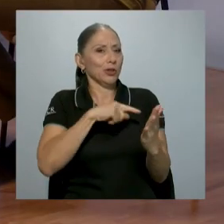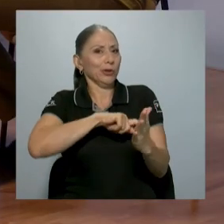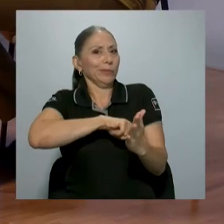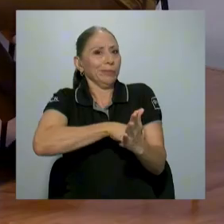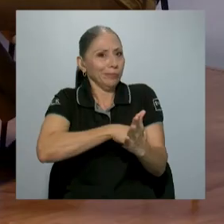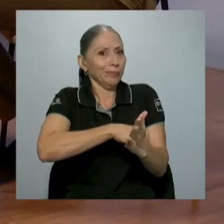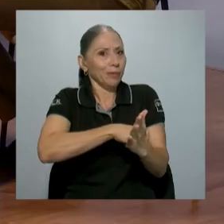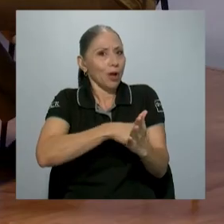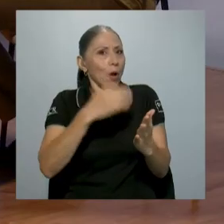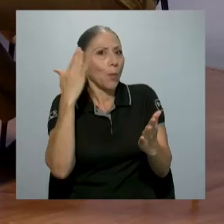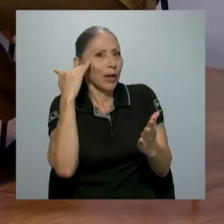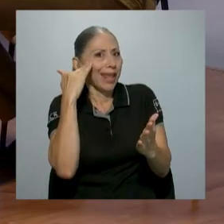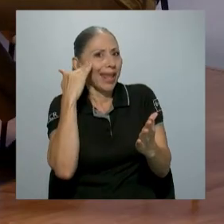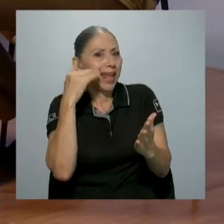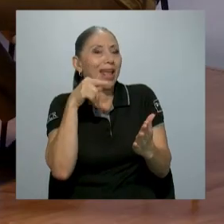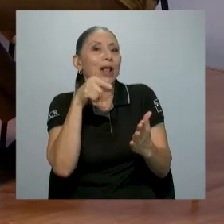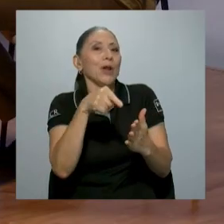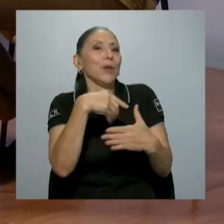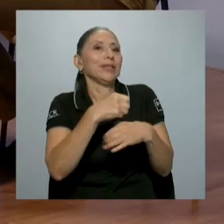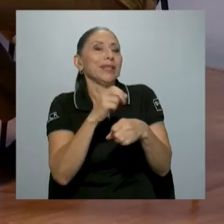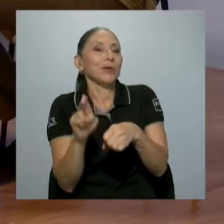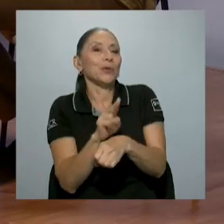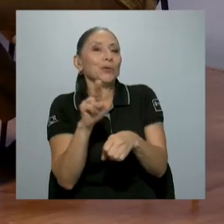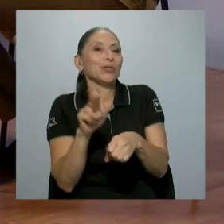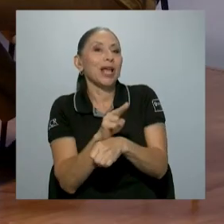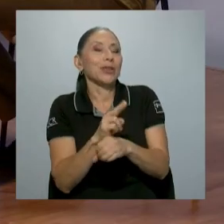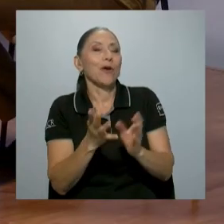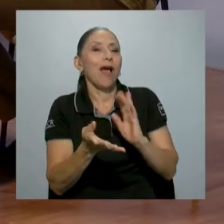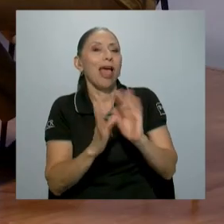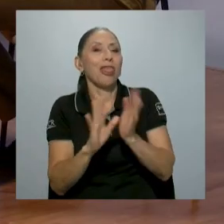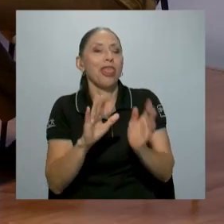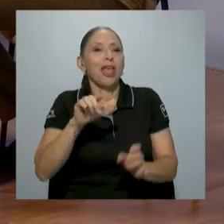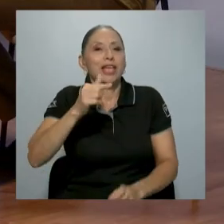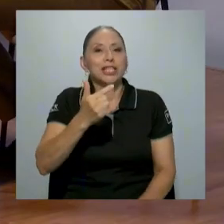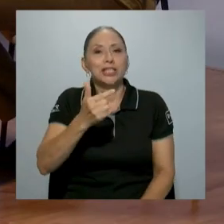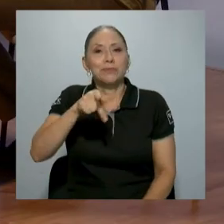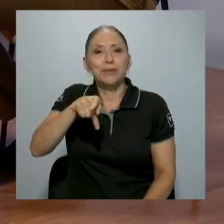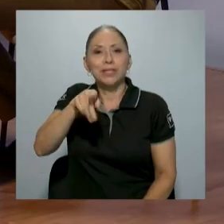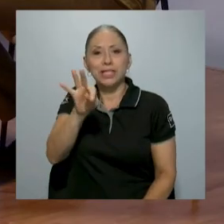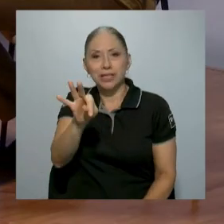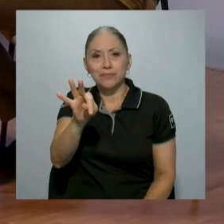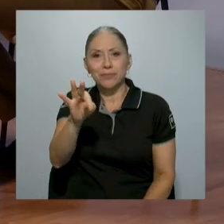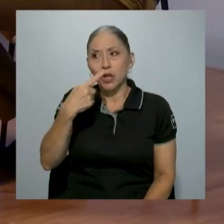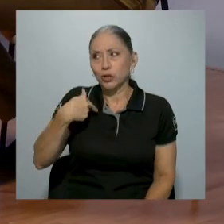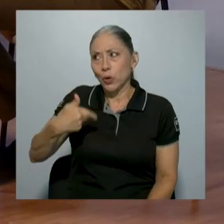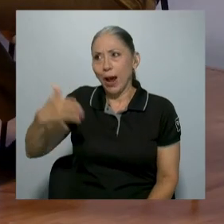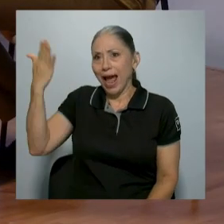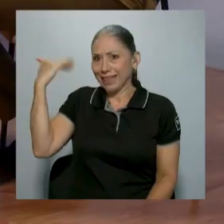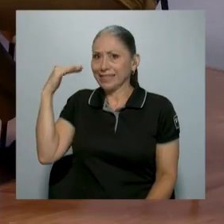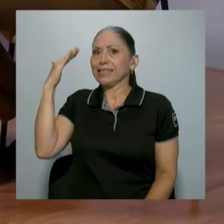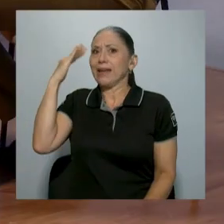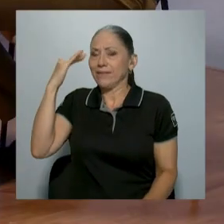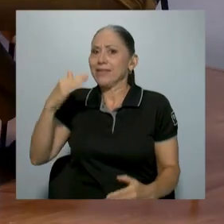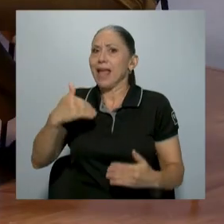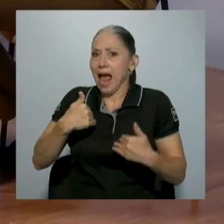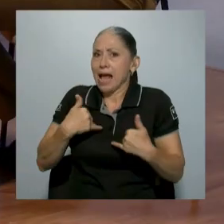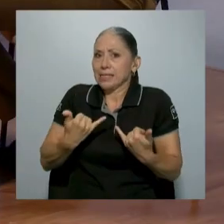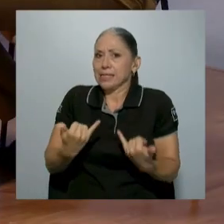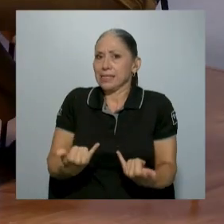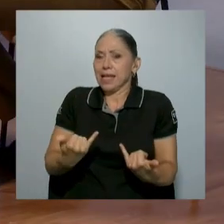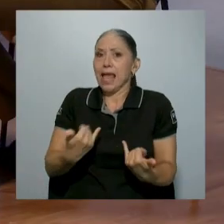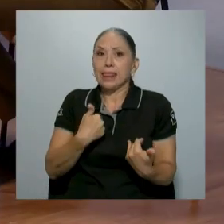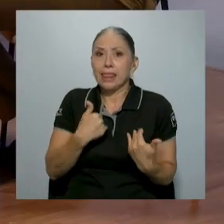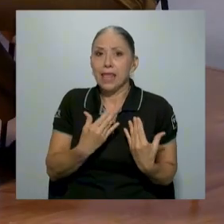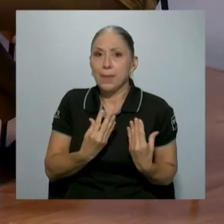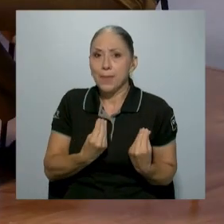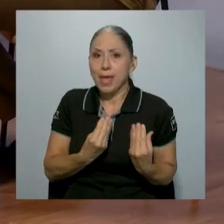GPT. Y yo, que al principio sabía que existía y medio le tenía miedo, los adultos mayores somos